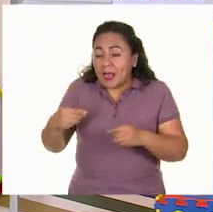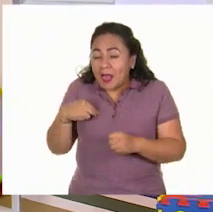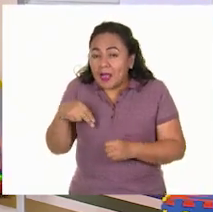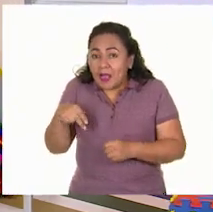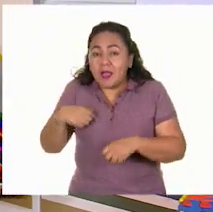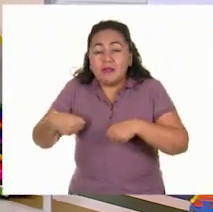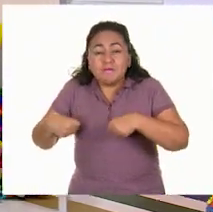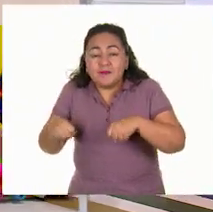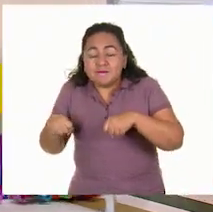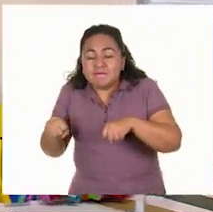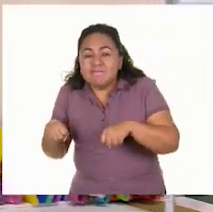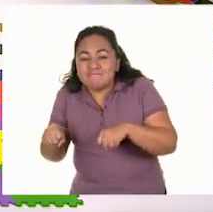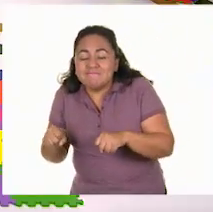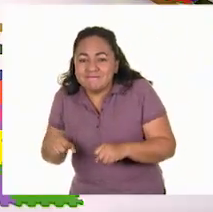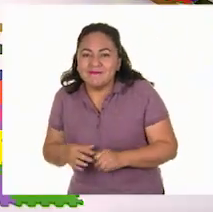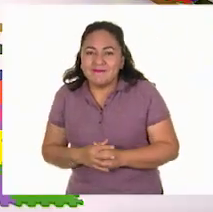¡Ay!